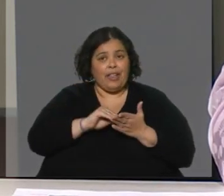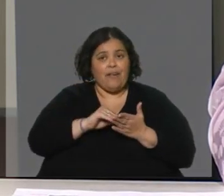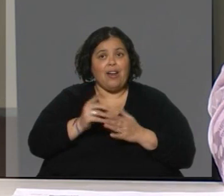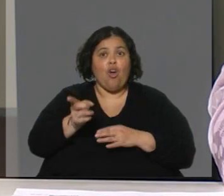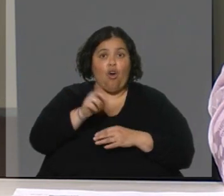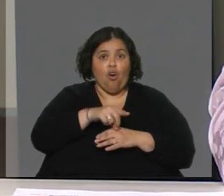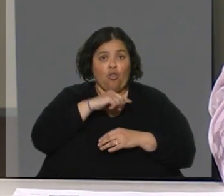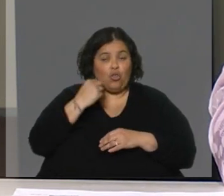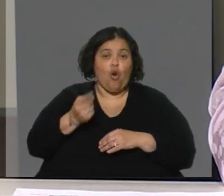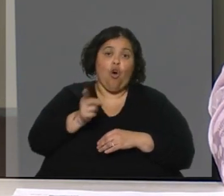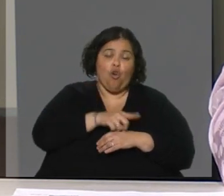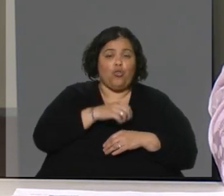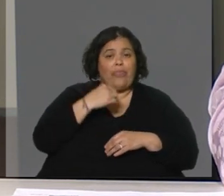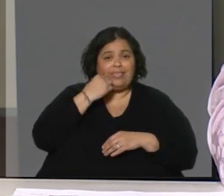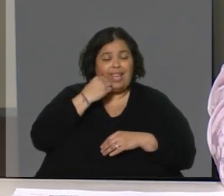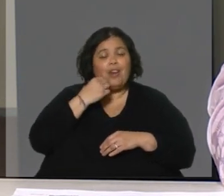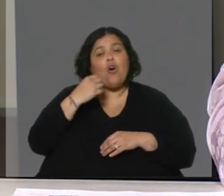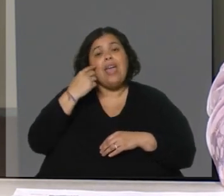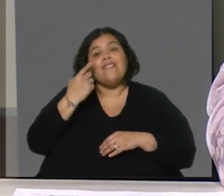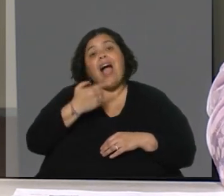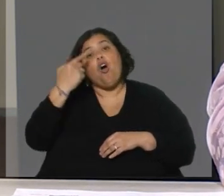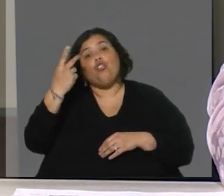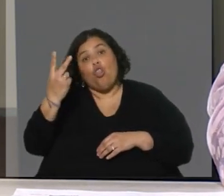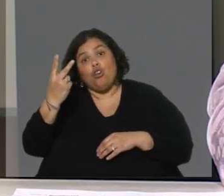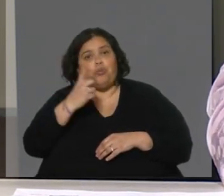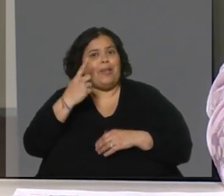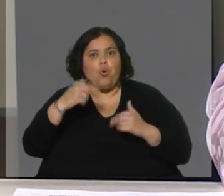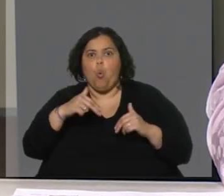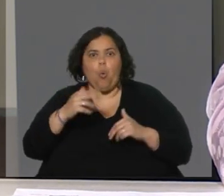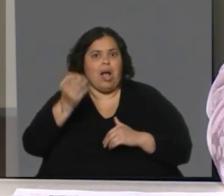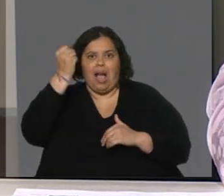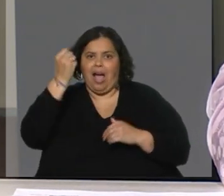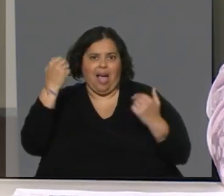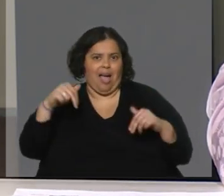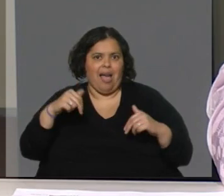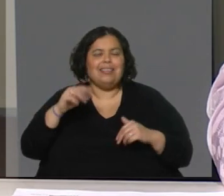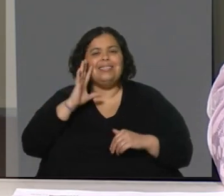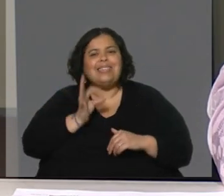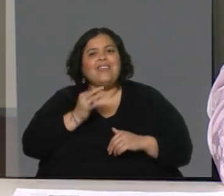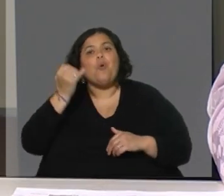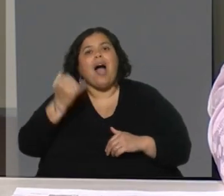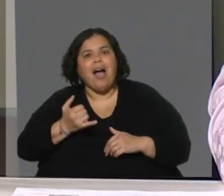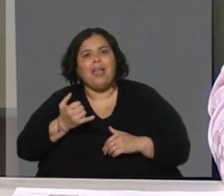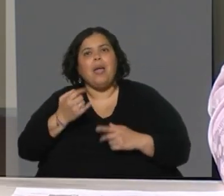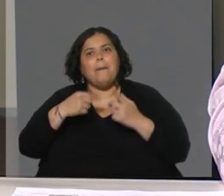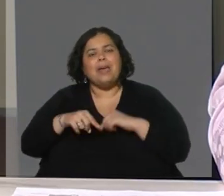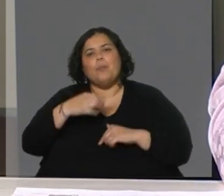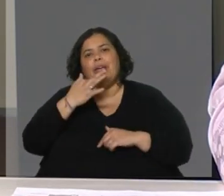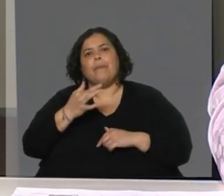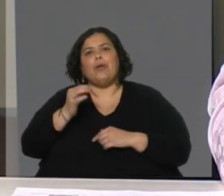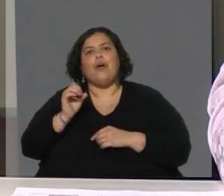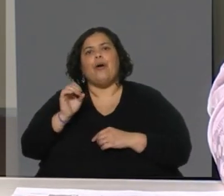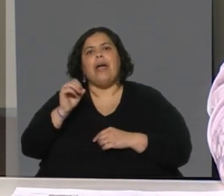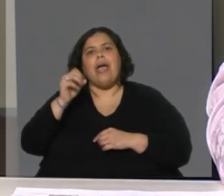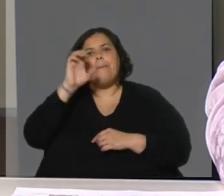y después detectamos que habían otros teléfonos que nunca los pudimos Claro pero eso lo detectamos a través del cruzamiento de información